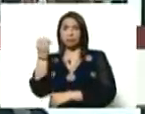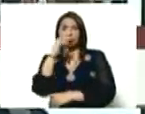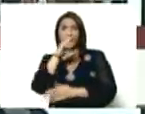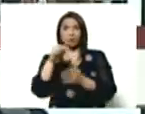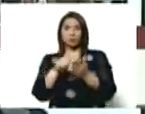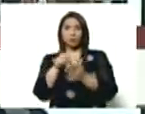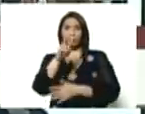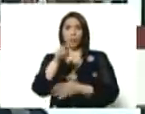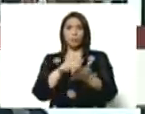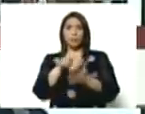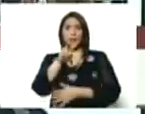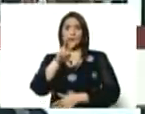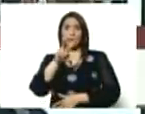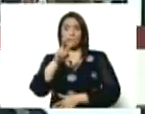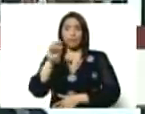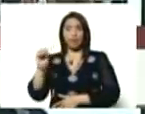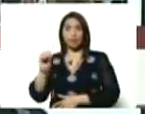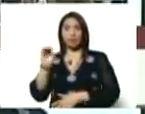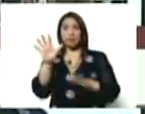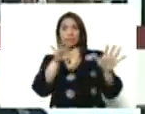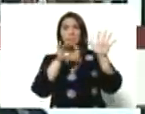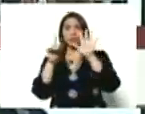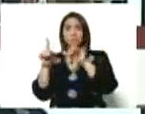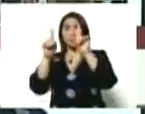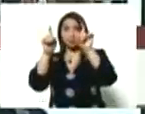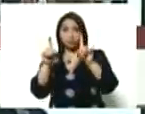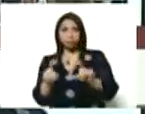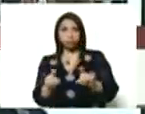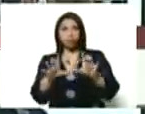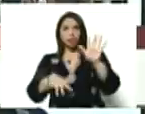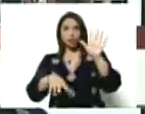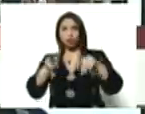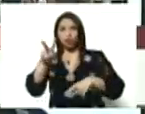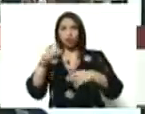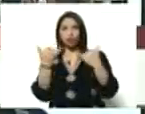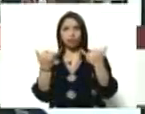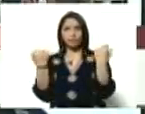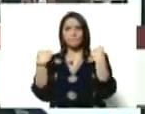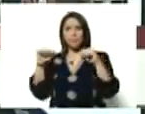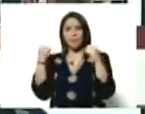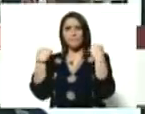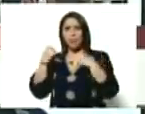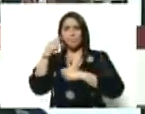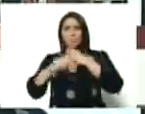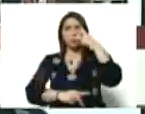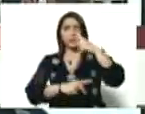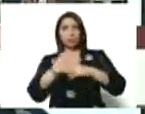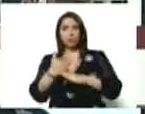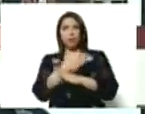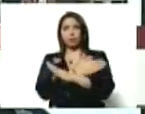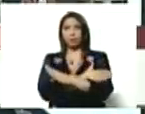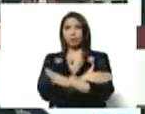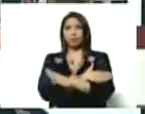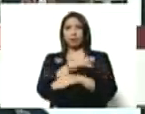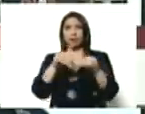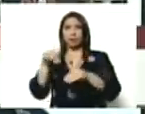2020 16 auditorías, 12 de ellas en la fase preparatoria del proceso electoral. Una de ellas el